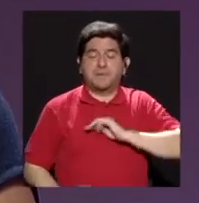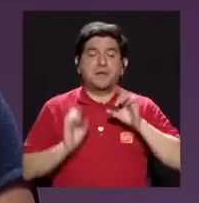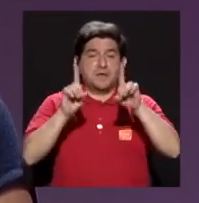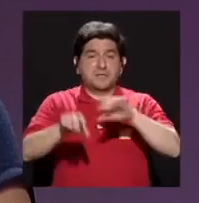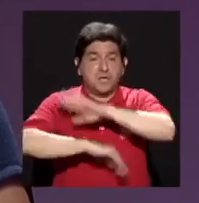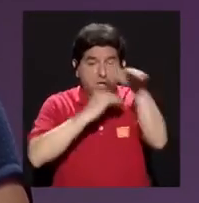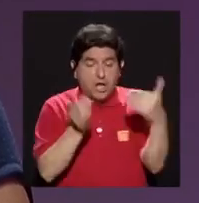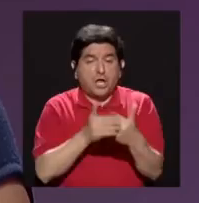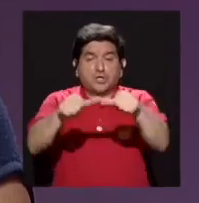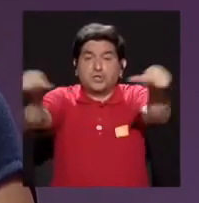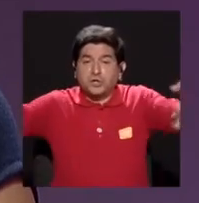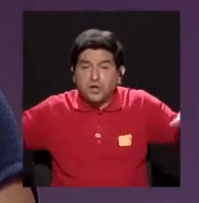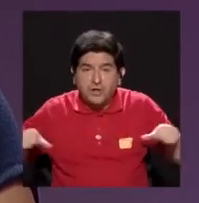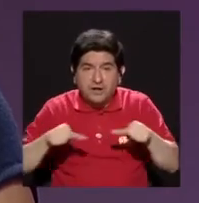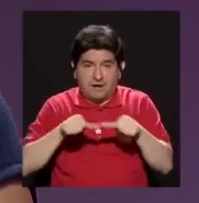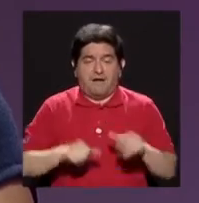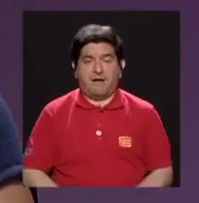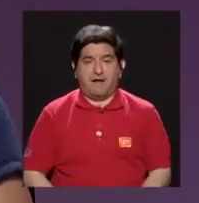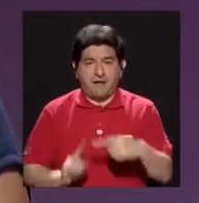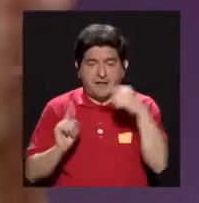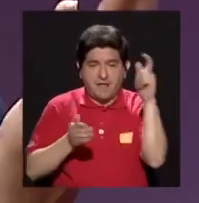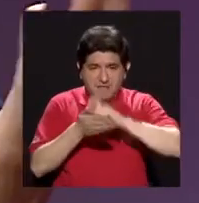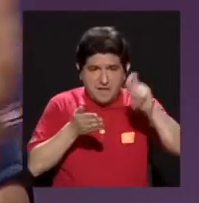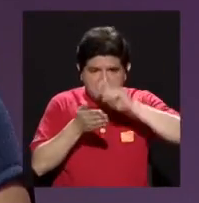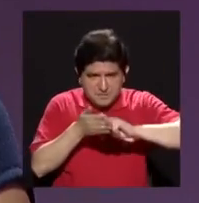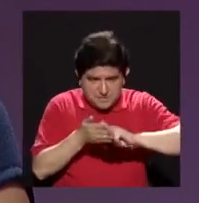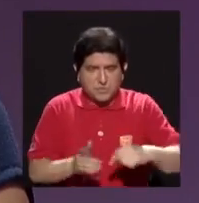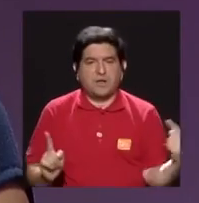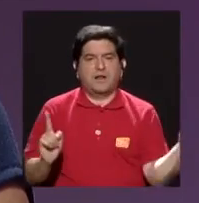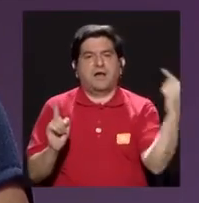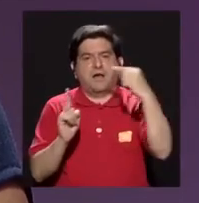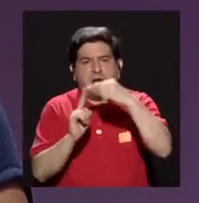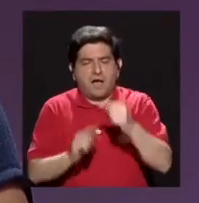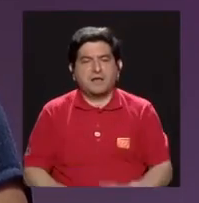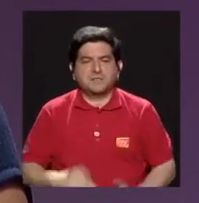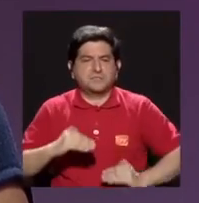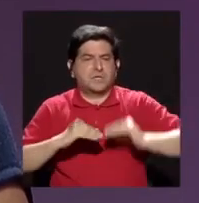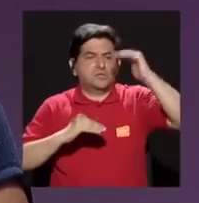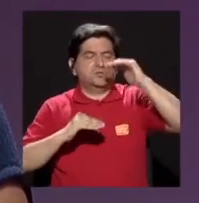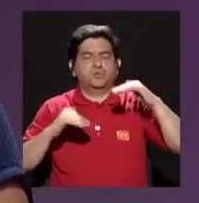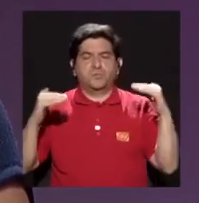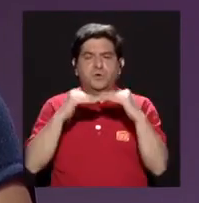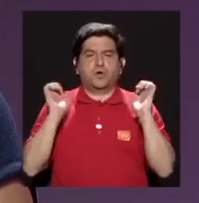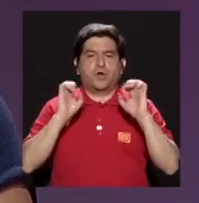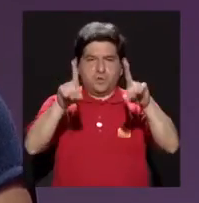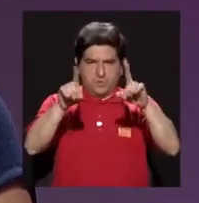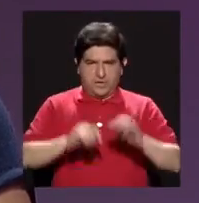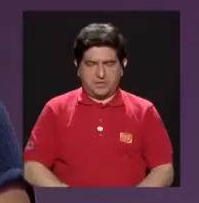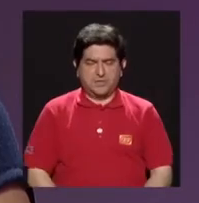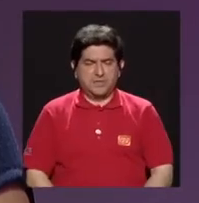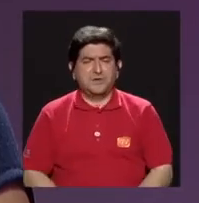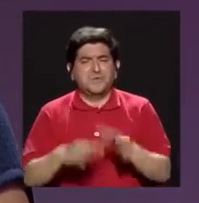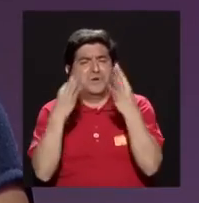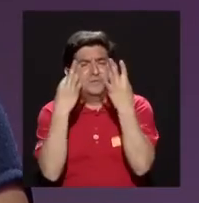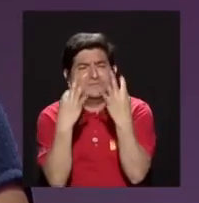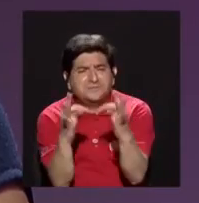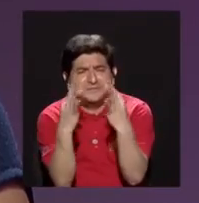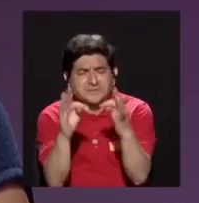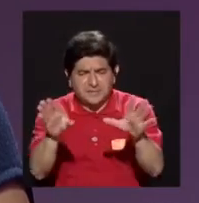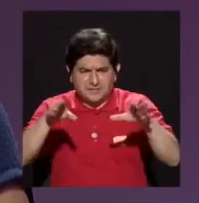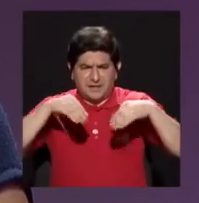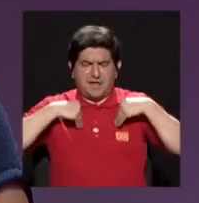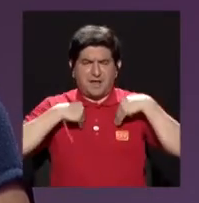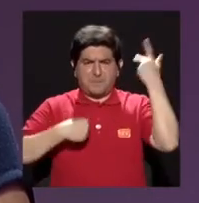que en todos los ámbitos, desde la escuela primaria hasta los máximos niveles de educación, se puedan realmente